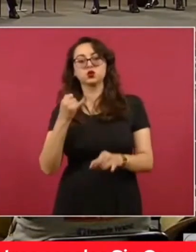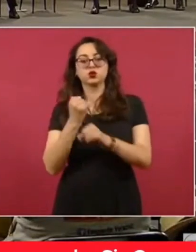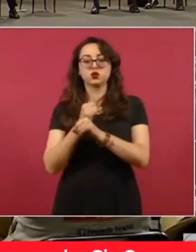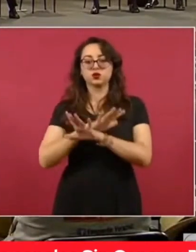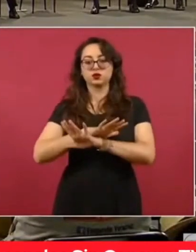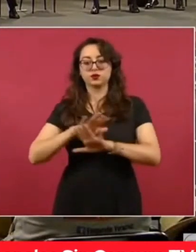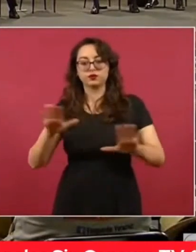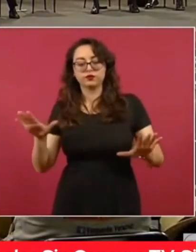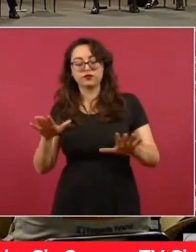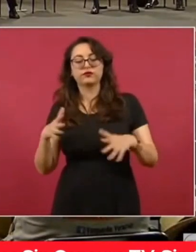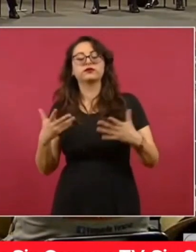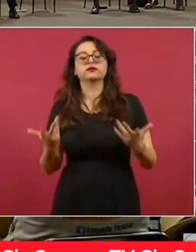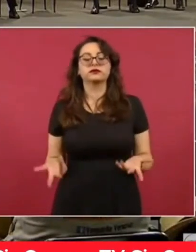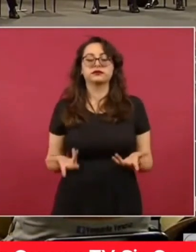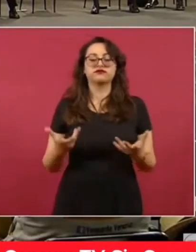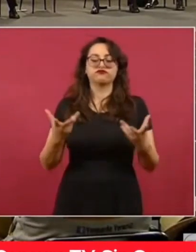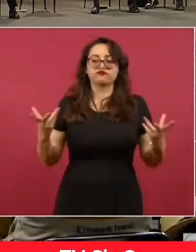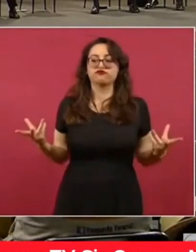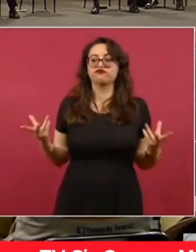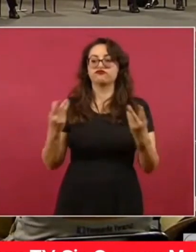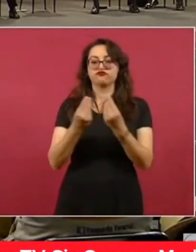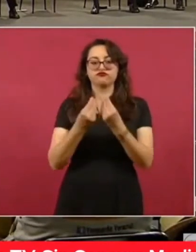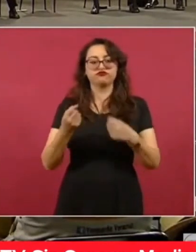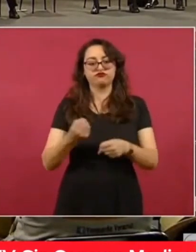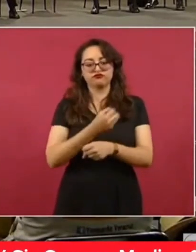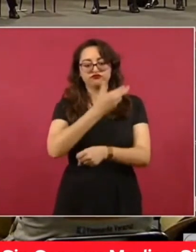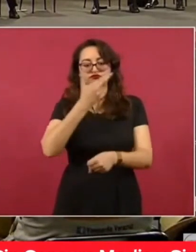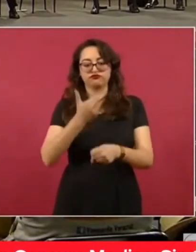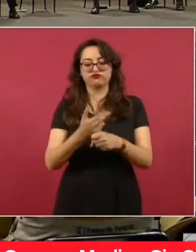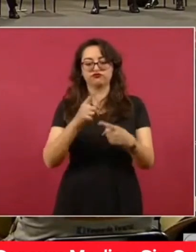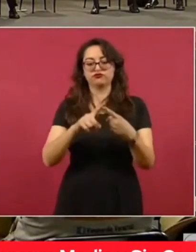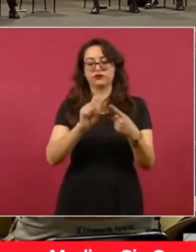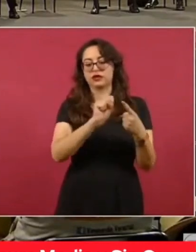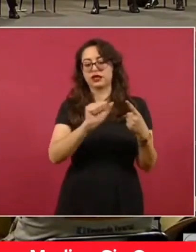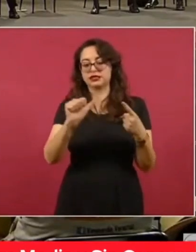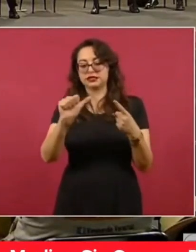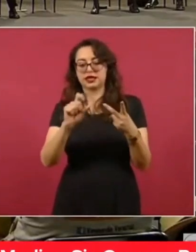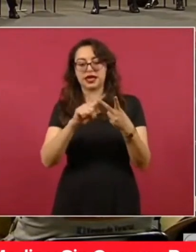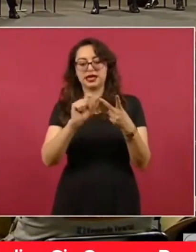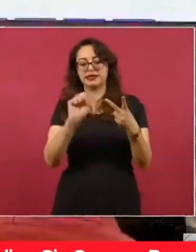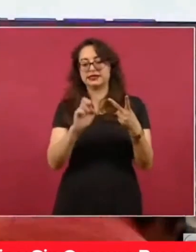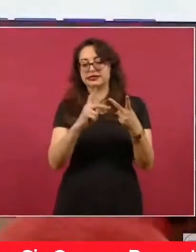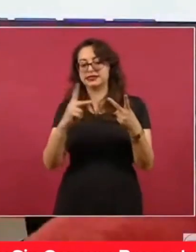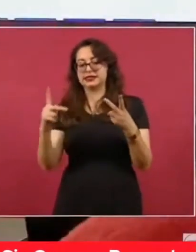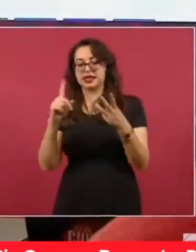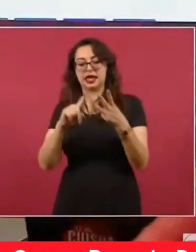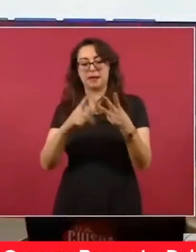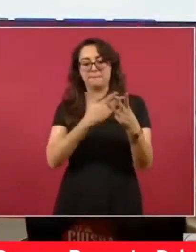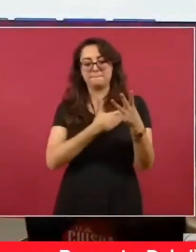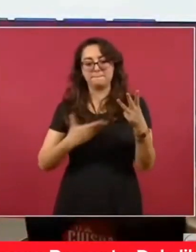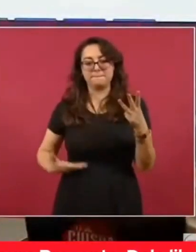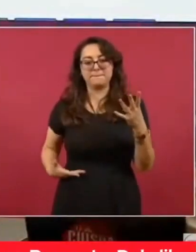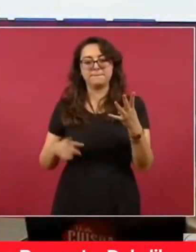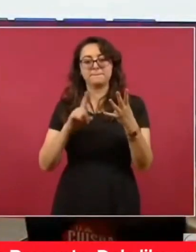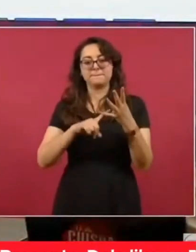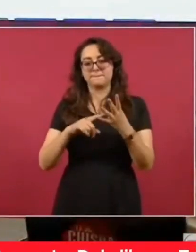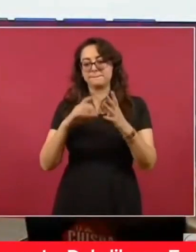Presidencia, Comunicación Social, la Secretaría de Salud, la Secretaría de Educación, ustedes saben que está la definición de que